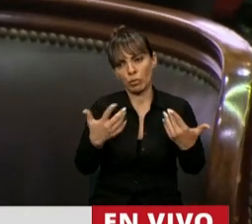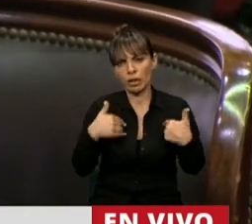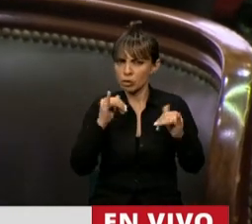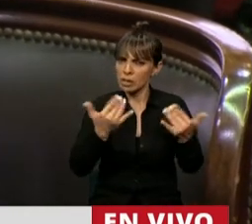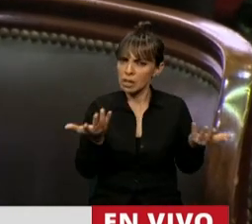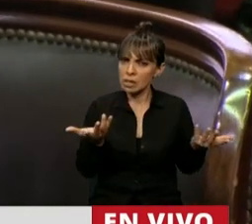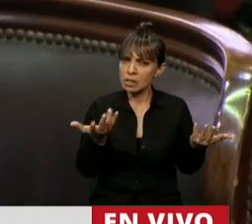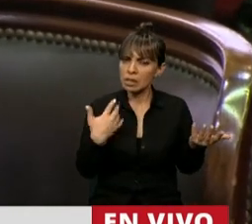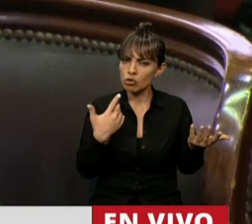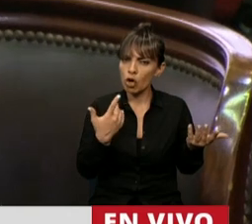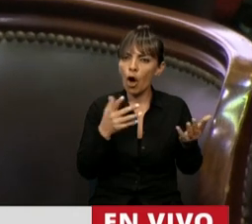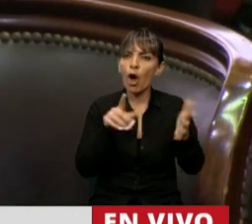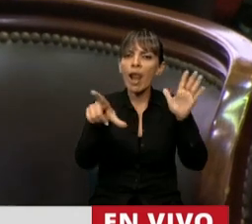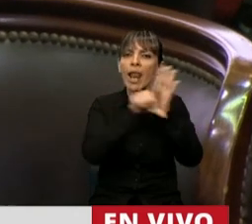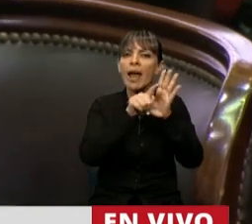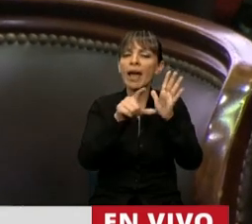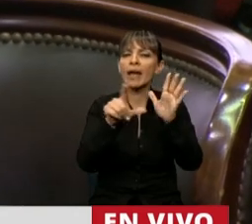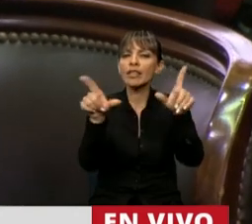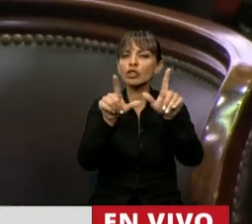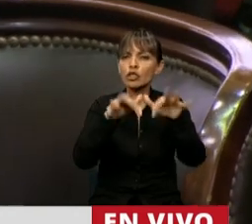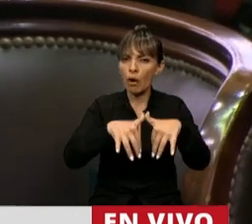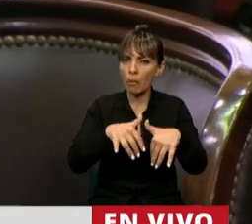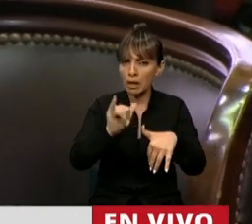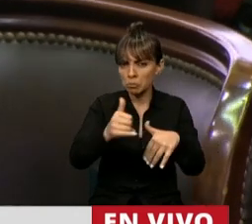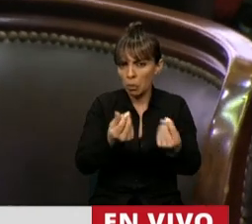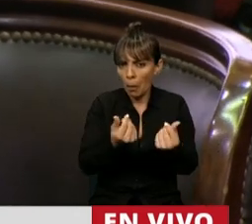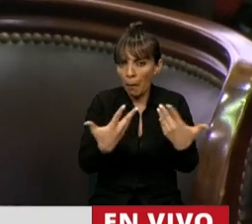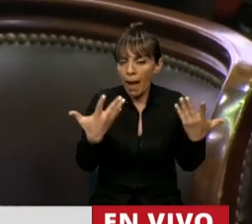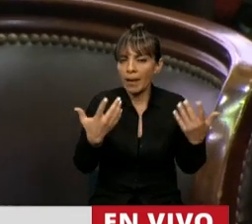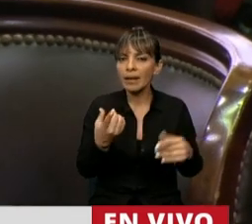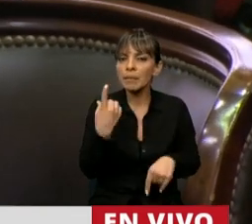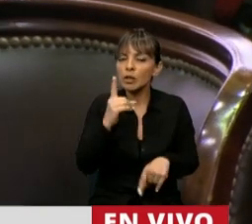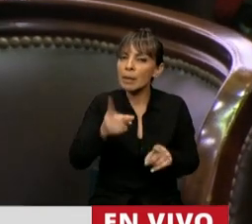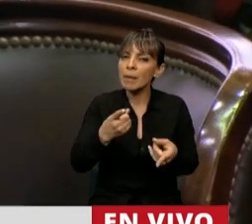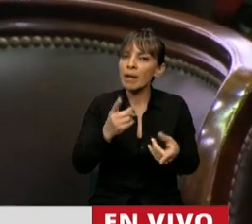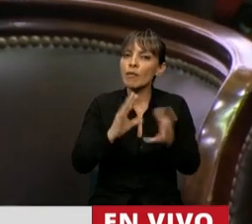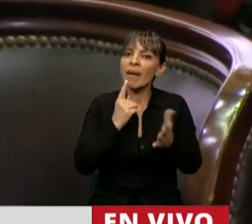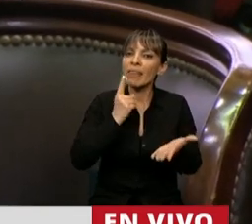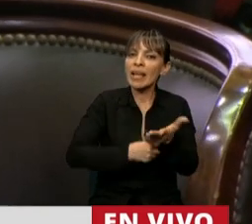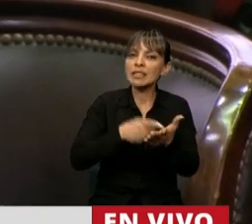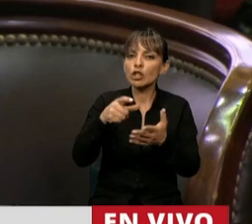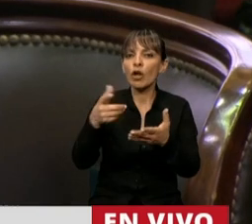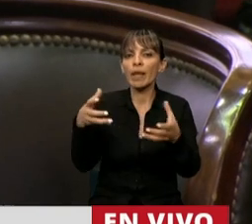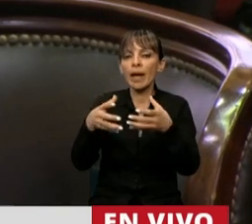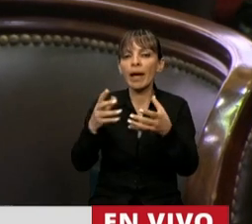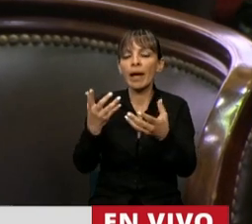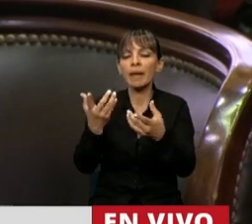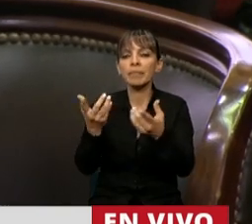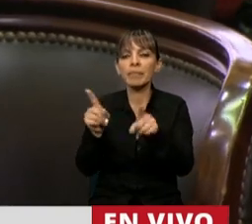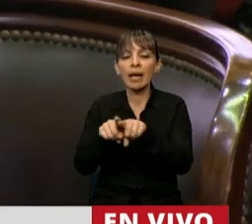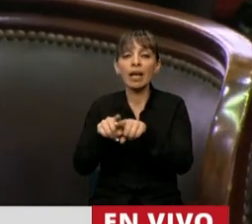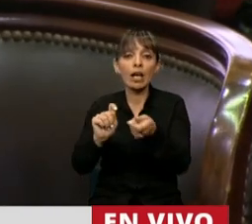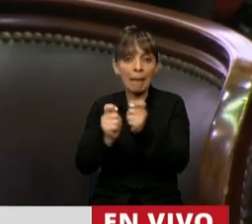voy a rescatar la ley de software, pero también voy a rescatar la decisión del gobierno de Cambiemos cuando empezó